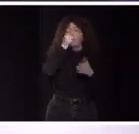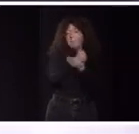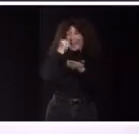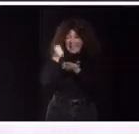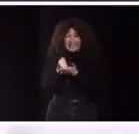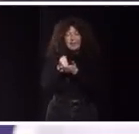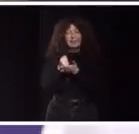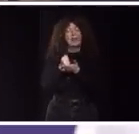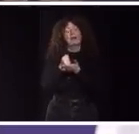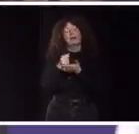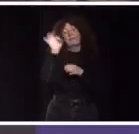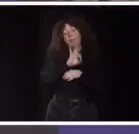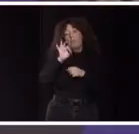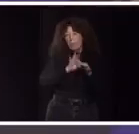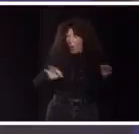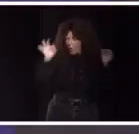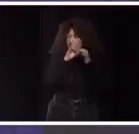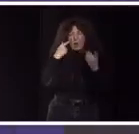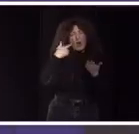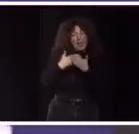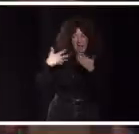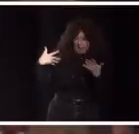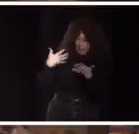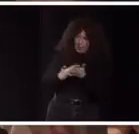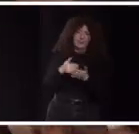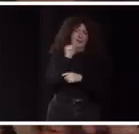conseguir que no pase en todos estos años.